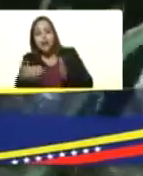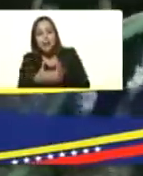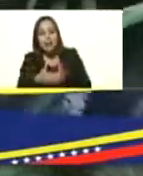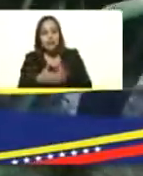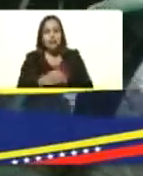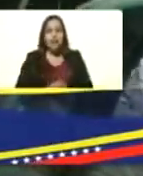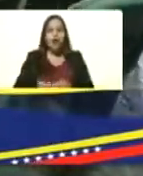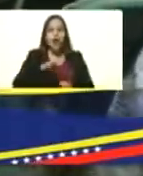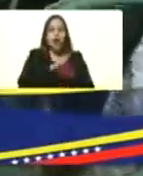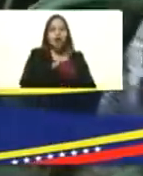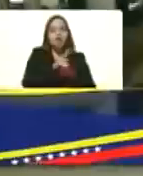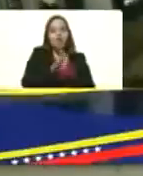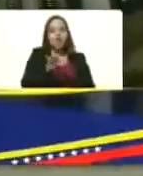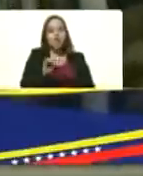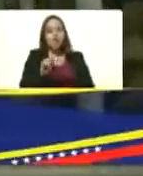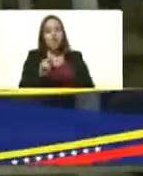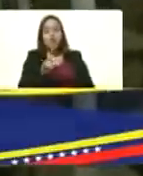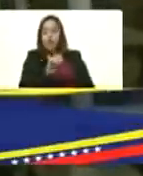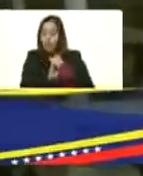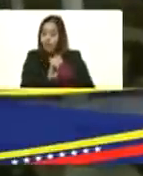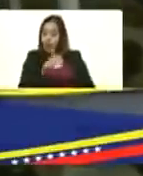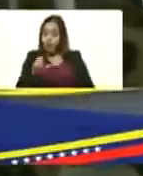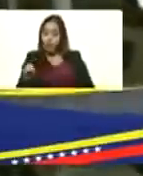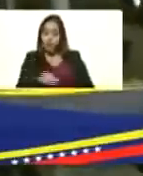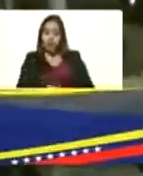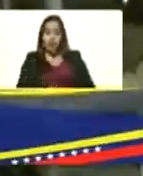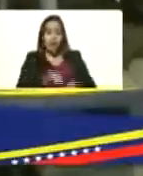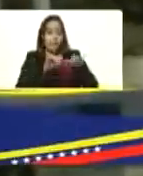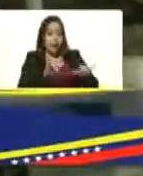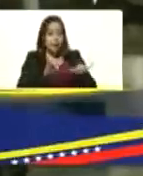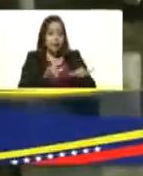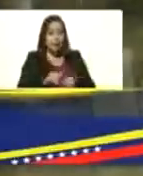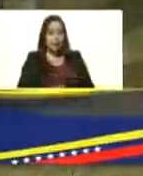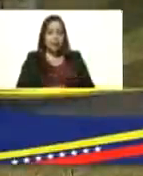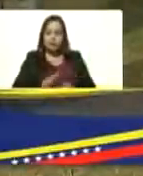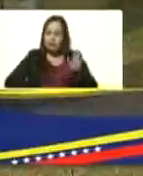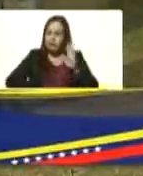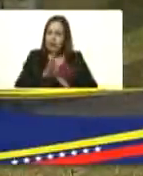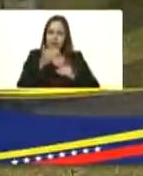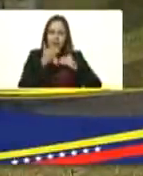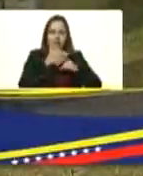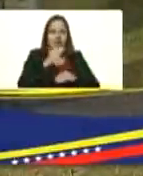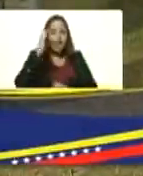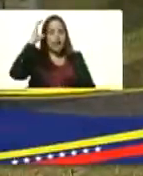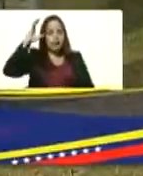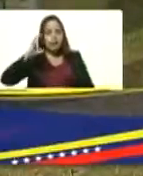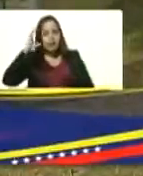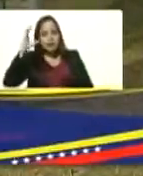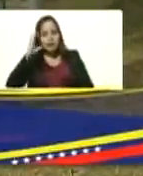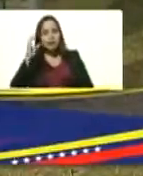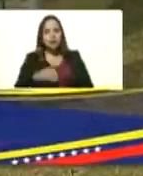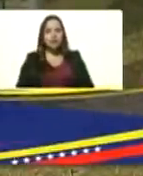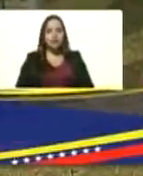de ganado bufalino por supuesto por sus altísimos niveles de potencialidades